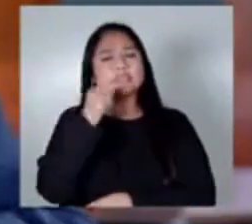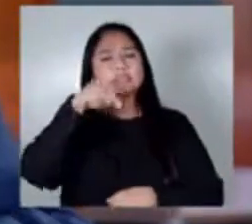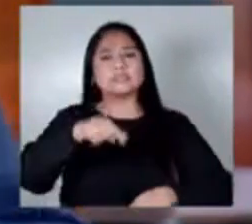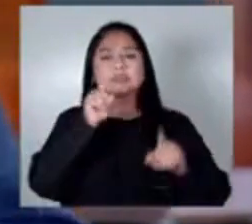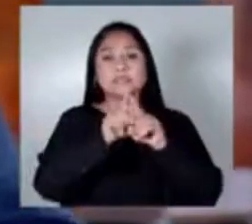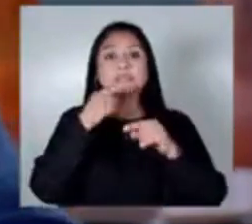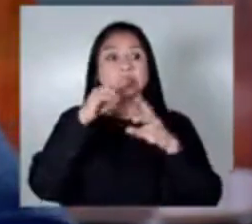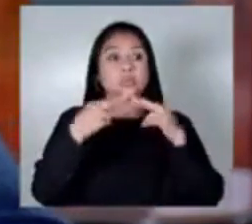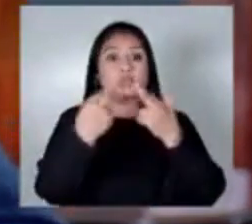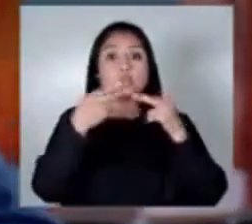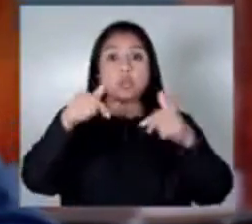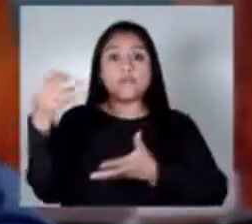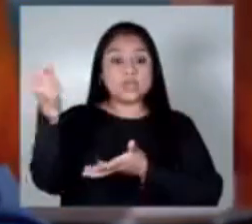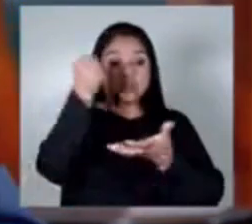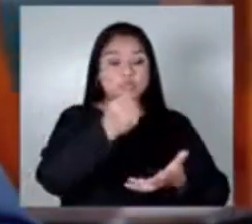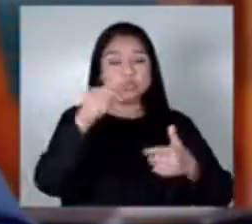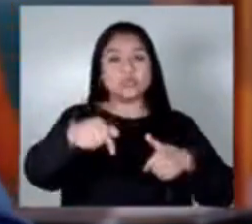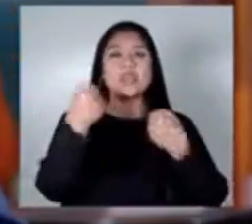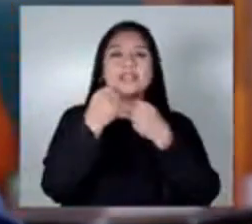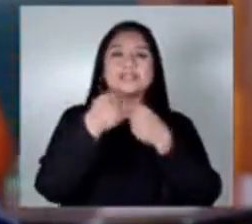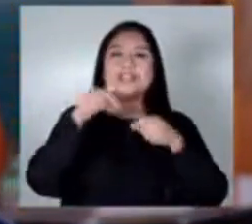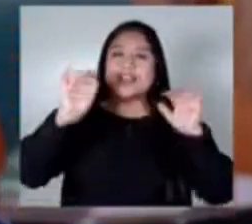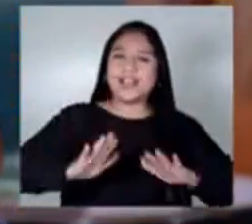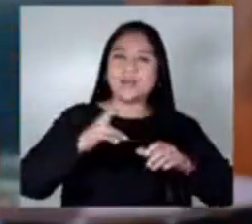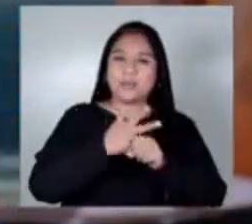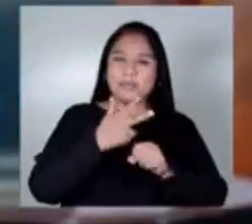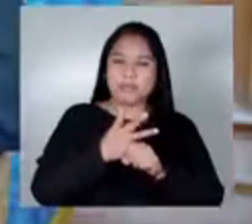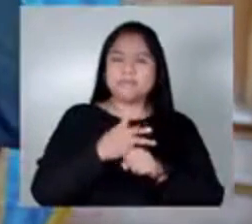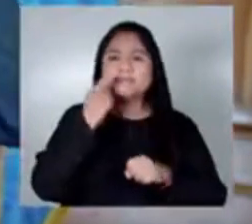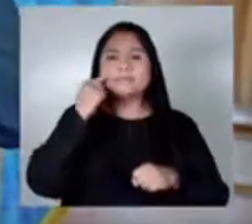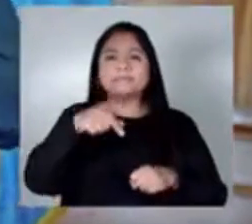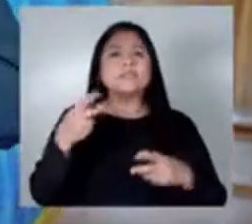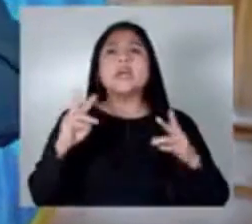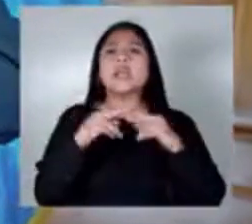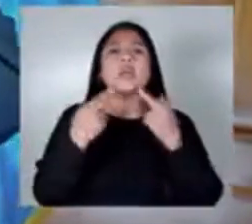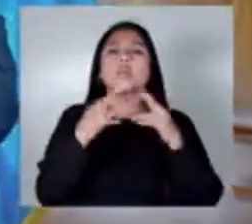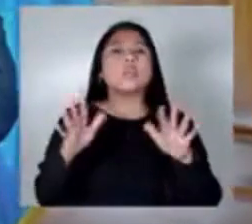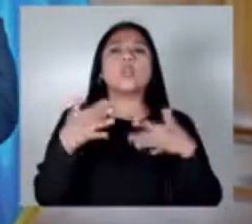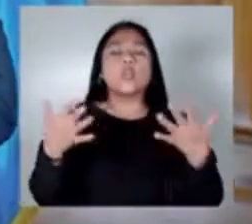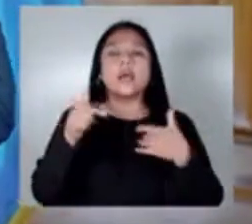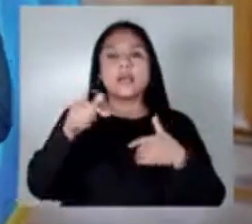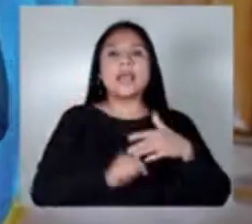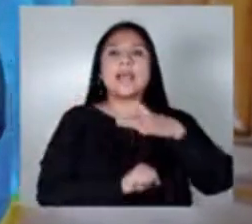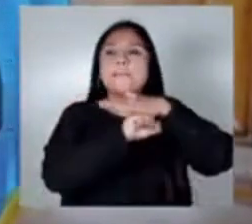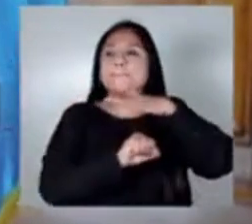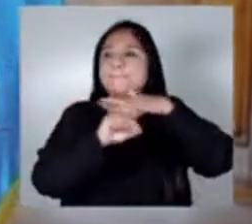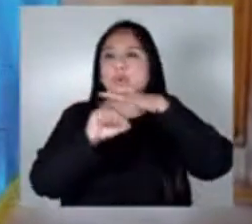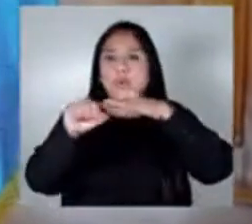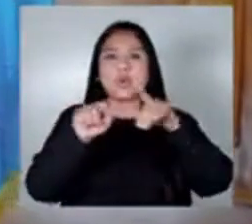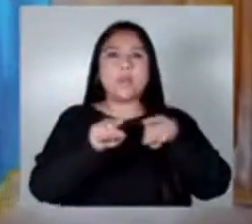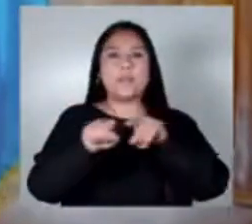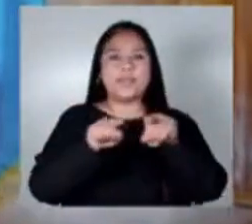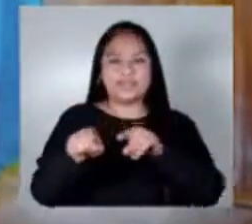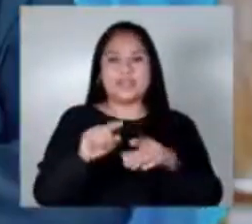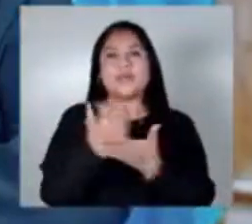claves de la cumbre de inversión que acaba de celebrarse de forma exitosa en nuestro país. Esa cumbre se dio en el marco del pilar estratégico de